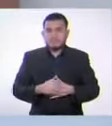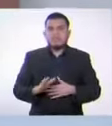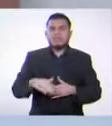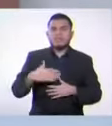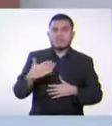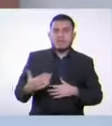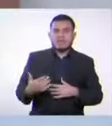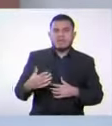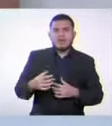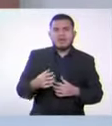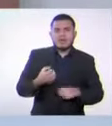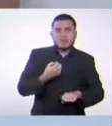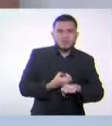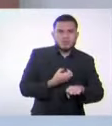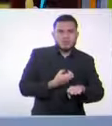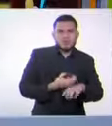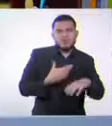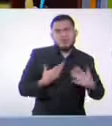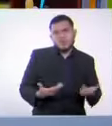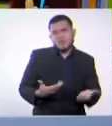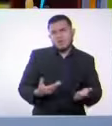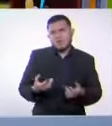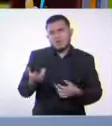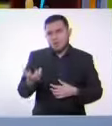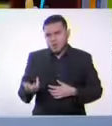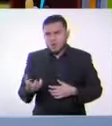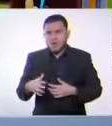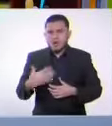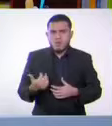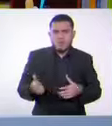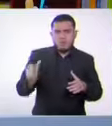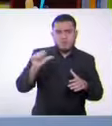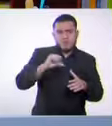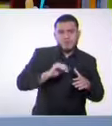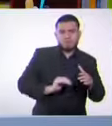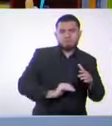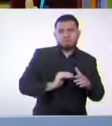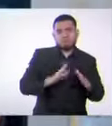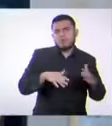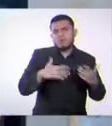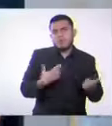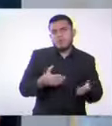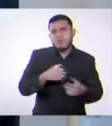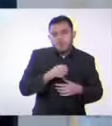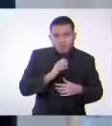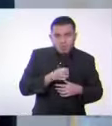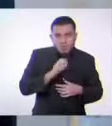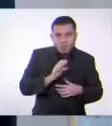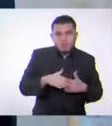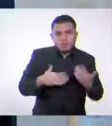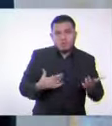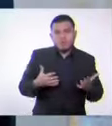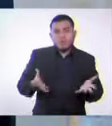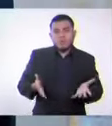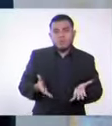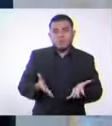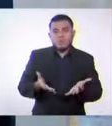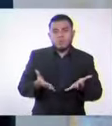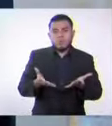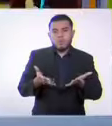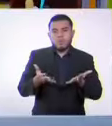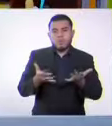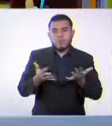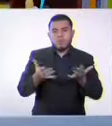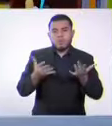el sólido como las rocas, o el líquido como los refrescos, y el gas como el